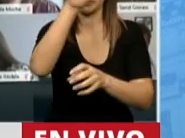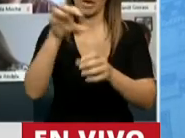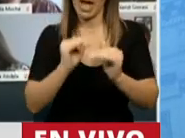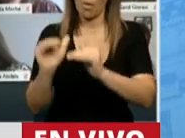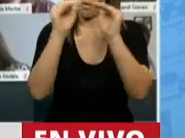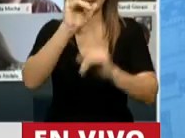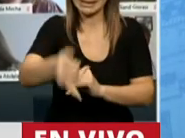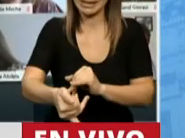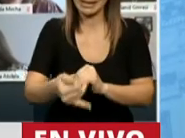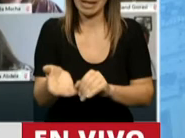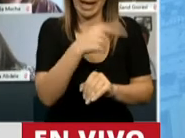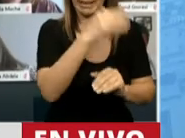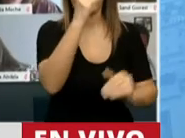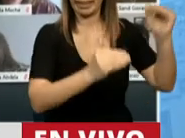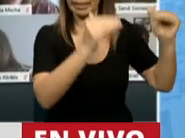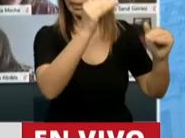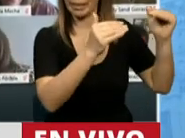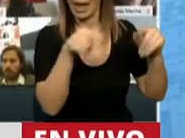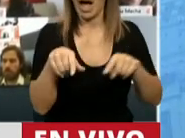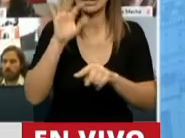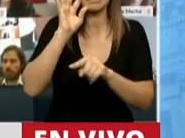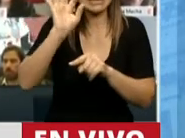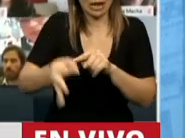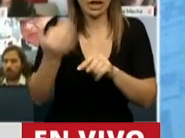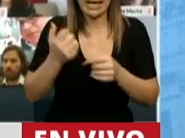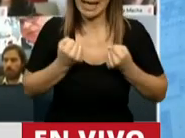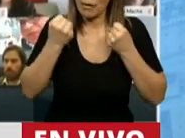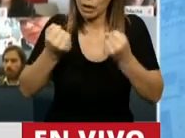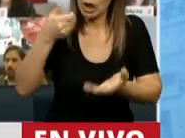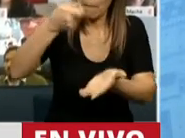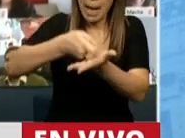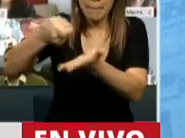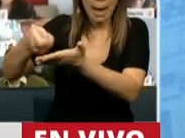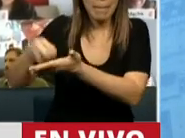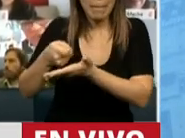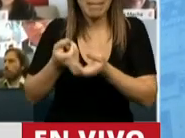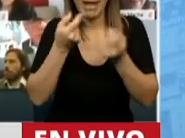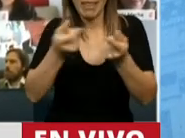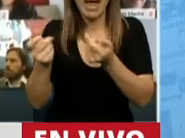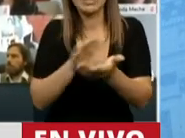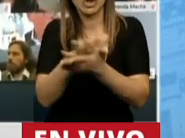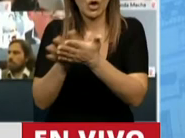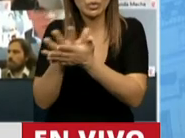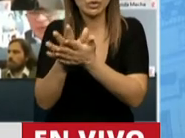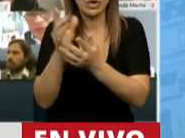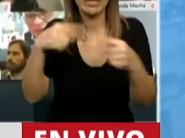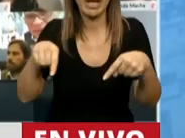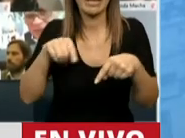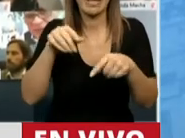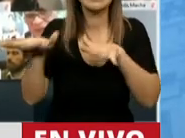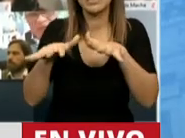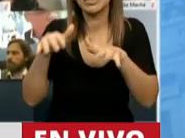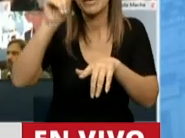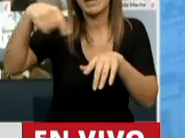con las provincias, sino que se nota que hay un esfuerzo presupuestario en poder solucionar las cuestiones que vienen de la pandemia, pero